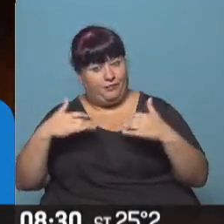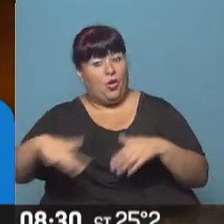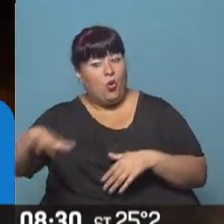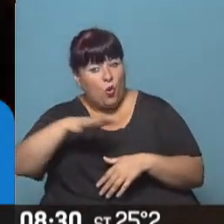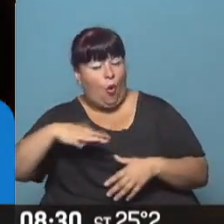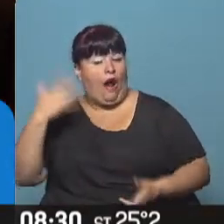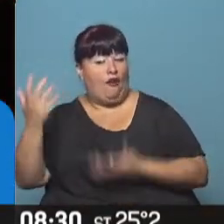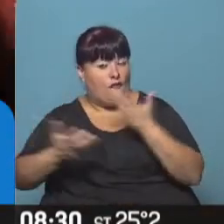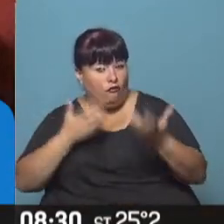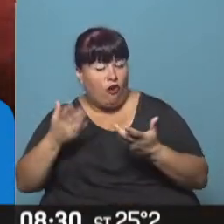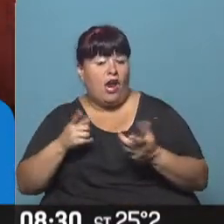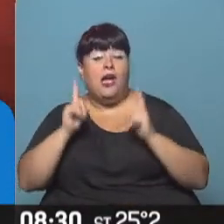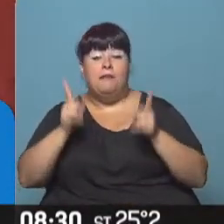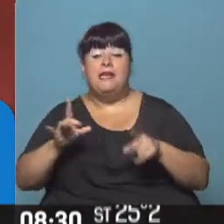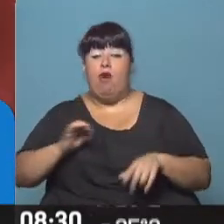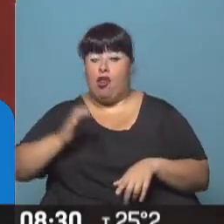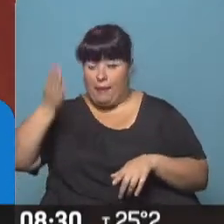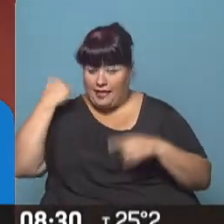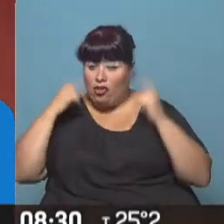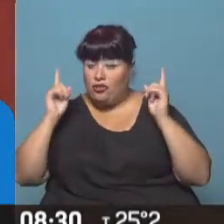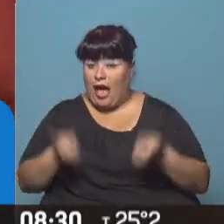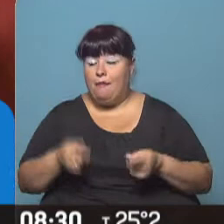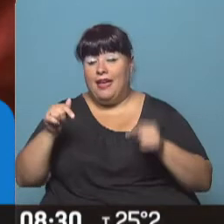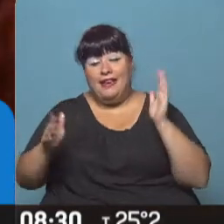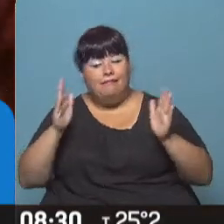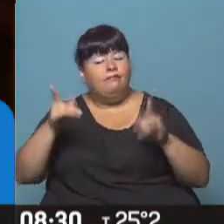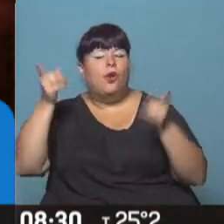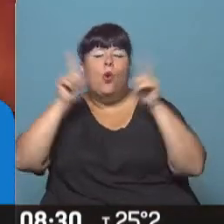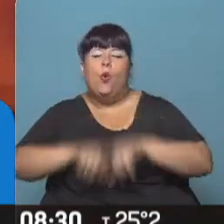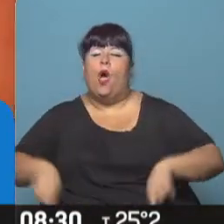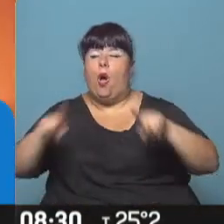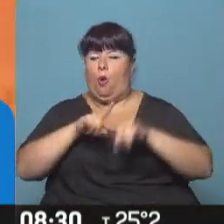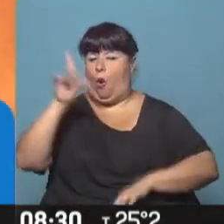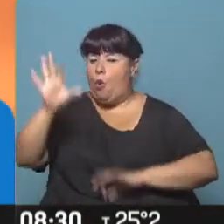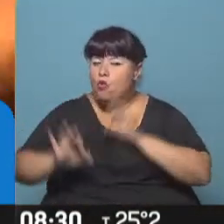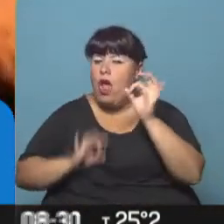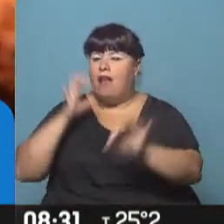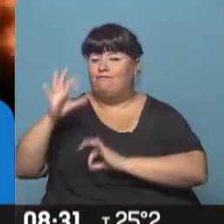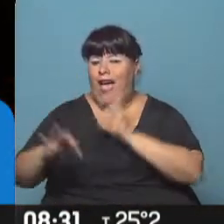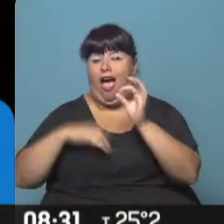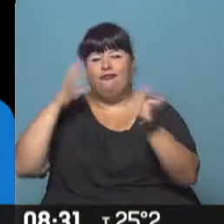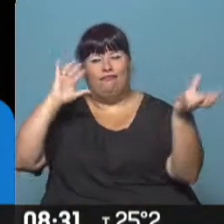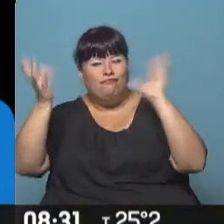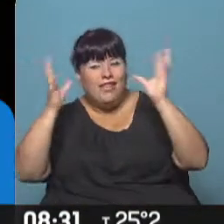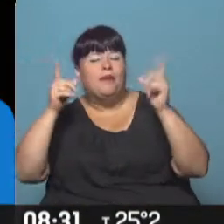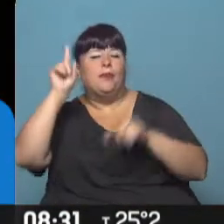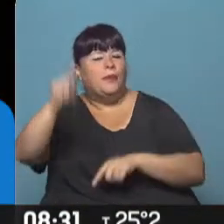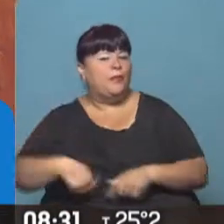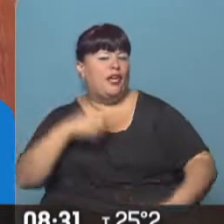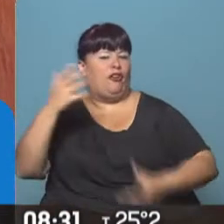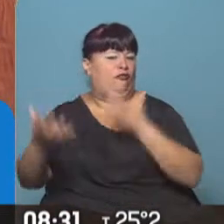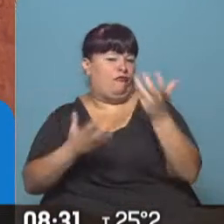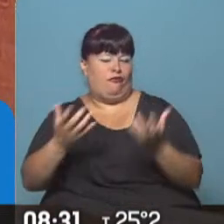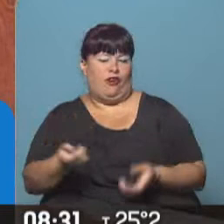zonas afectadas lo mismo el año pasado para esta época así que es reiterado que estas condiciones climáticas favorezcan el